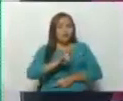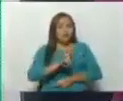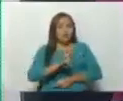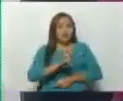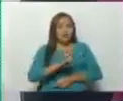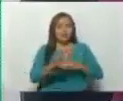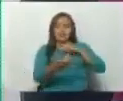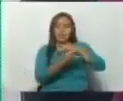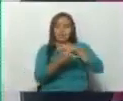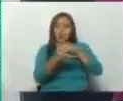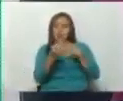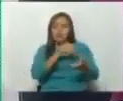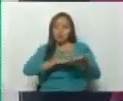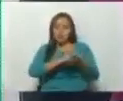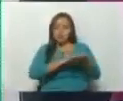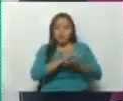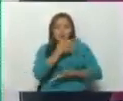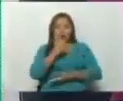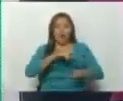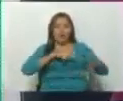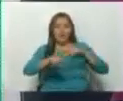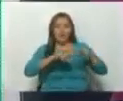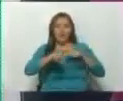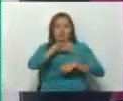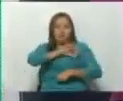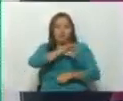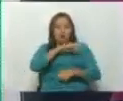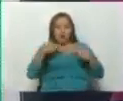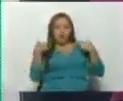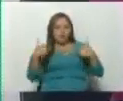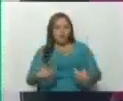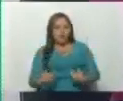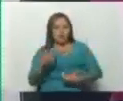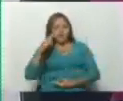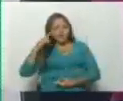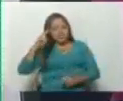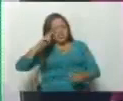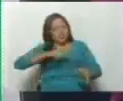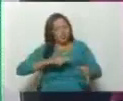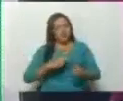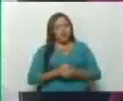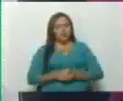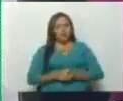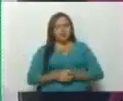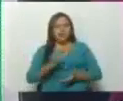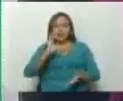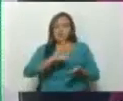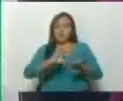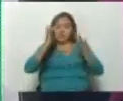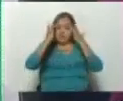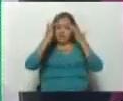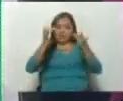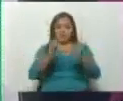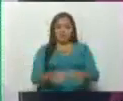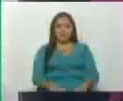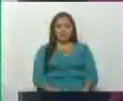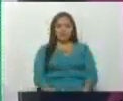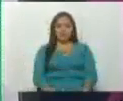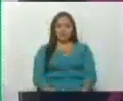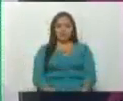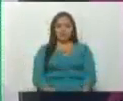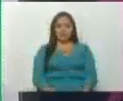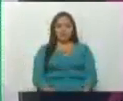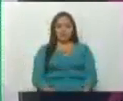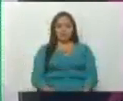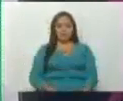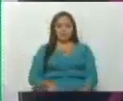resolver y mejorar las relaciones sociales y humanas. Esa es la visión de una ciudad inteligente, que por cierto hay diputados y